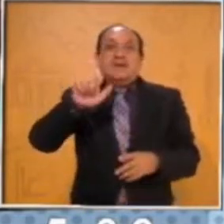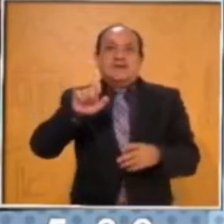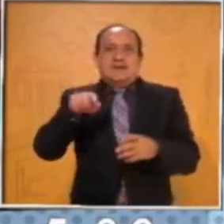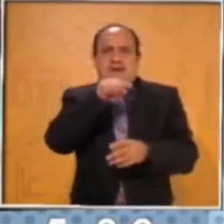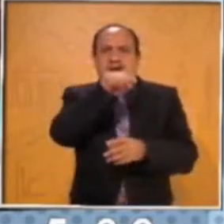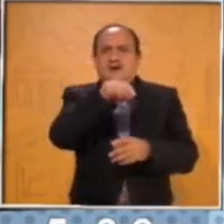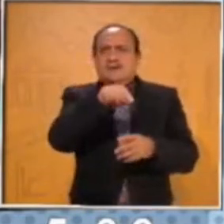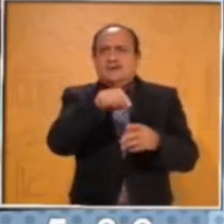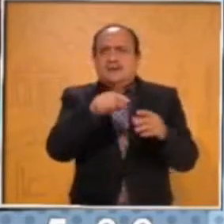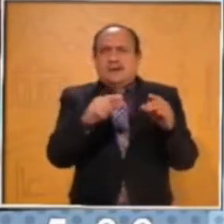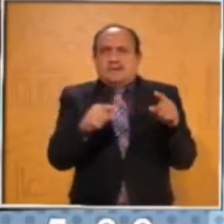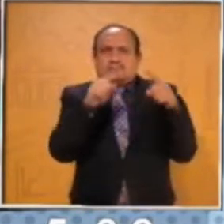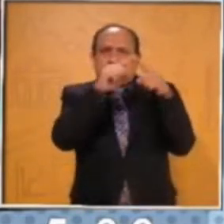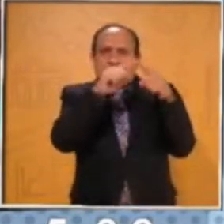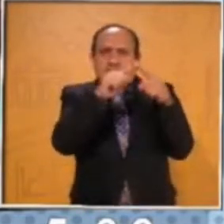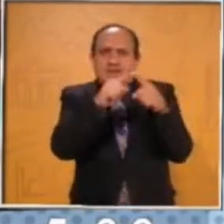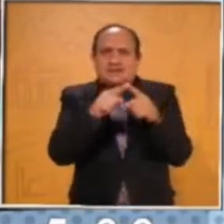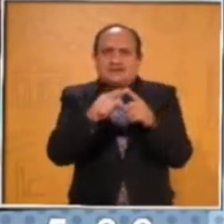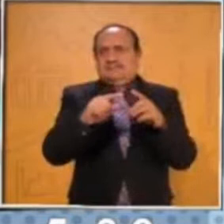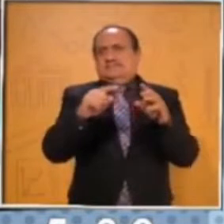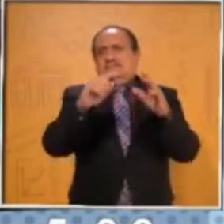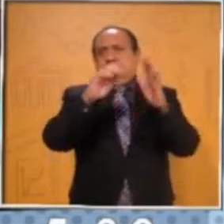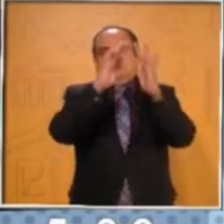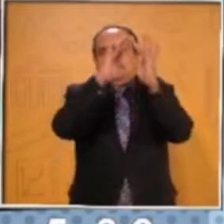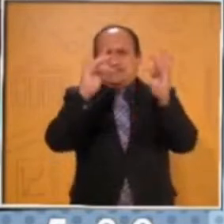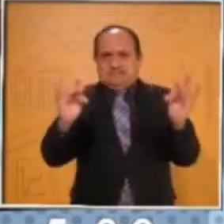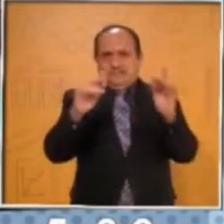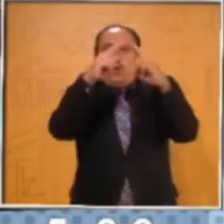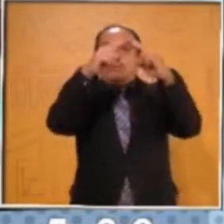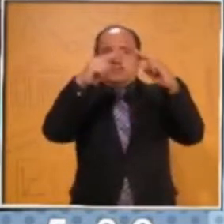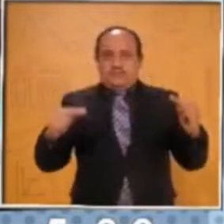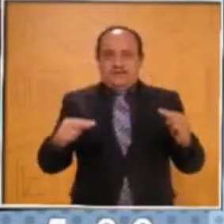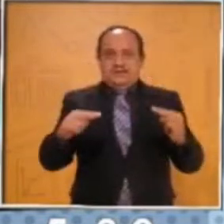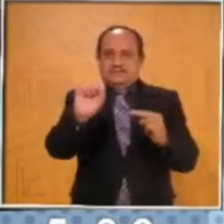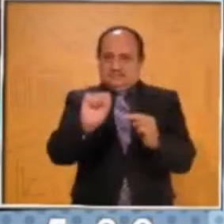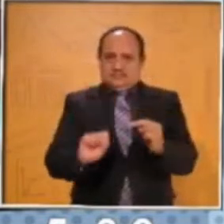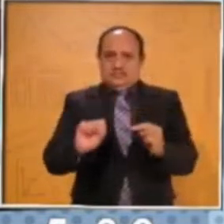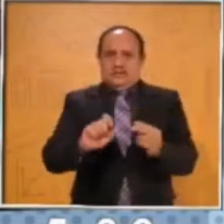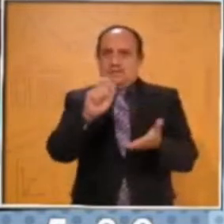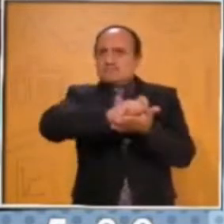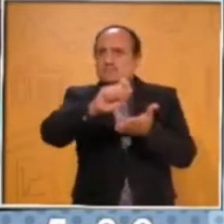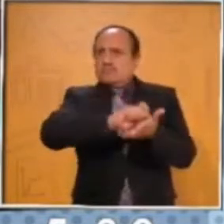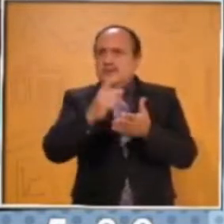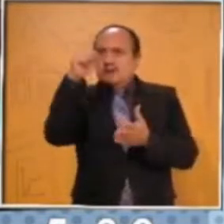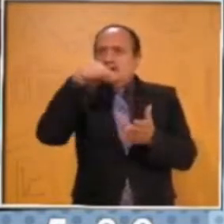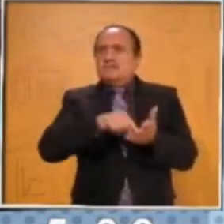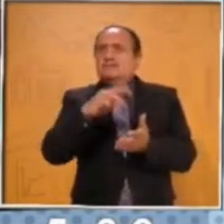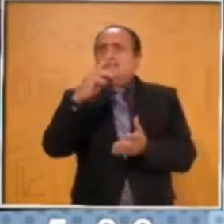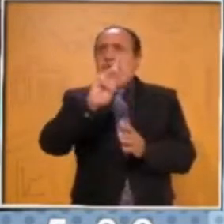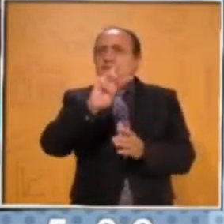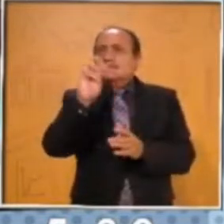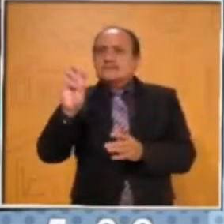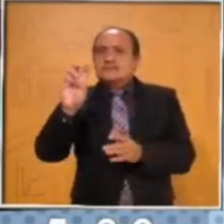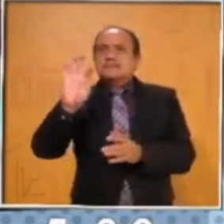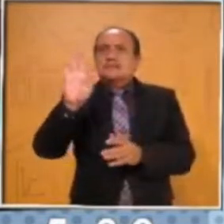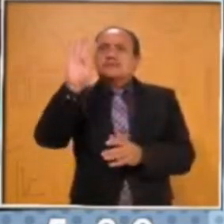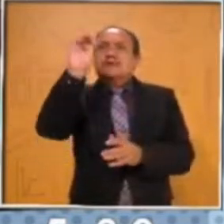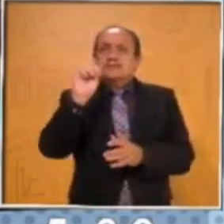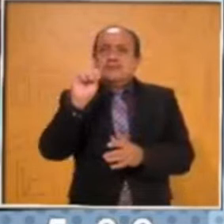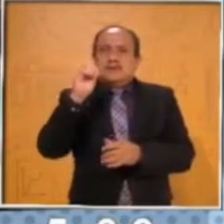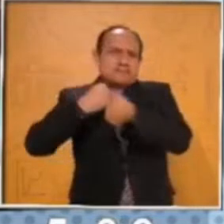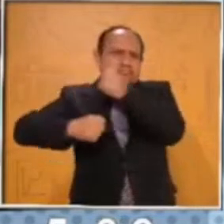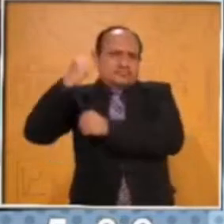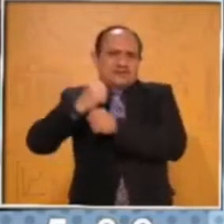pequeño monasterio al sur de París. La documentó por primera vez en 1349, cuando la